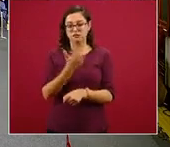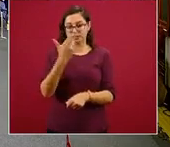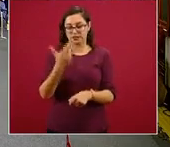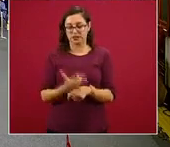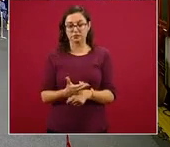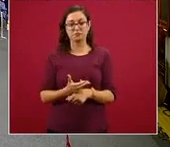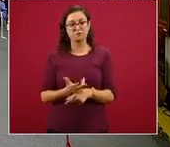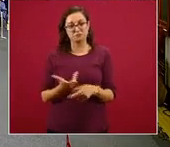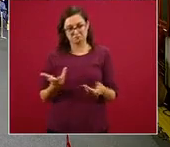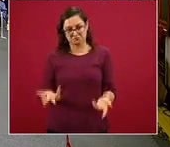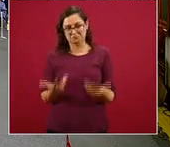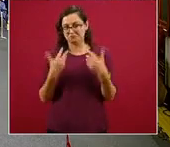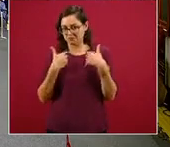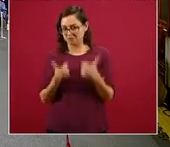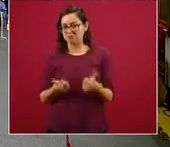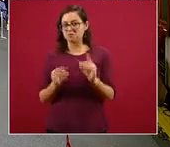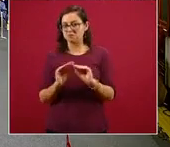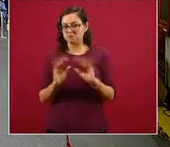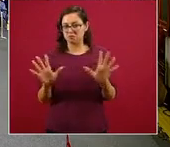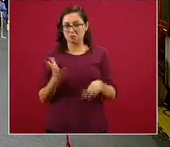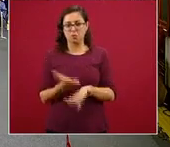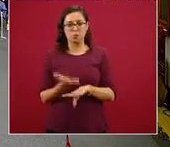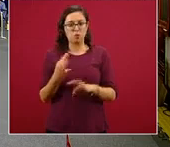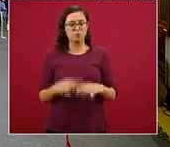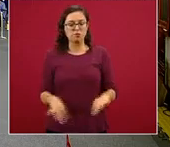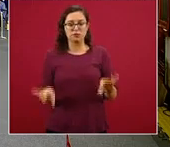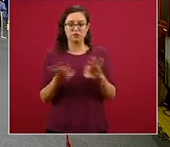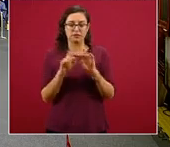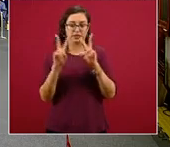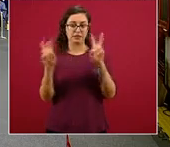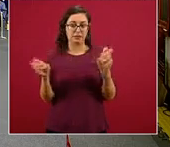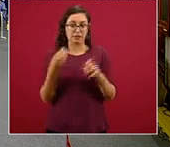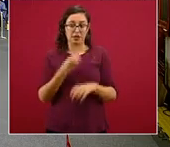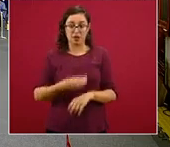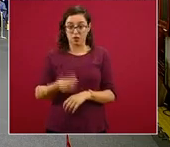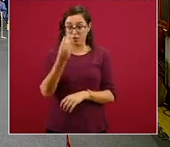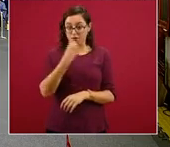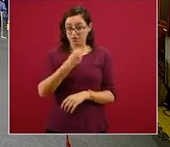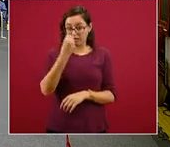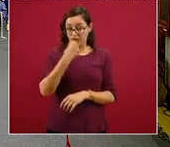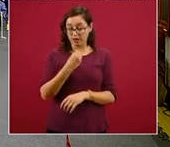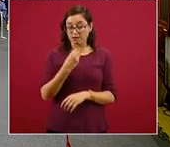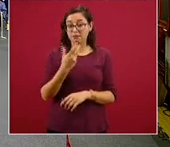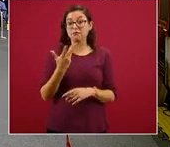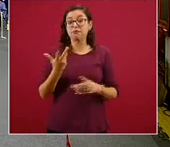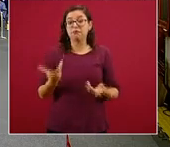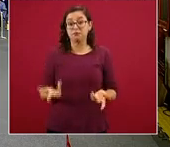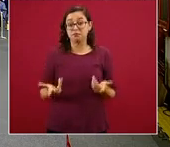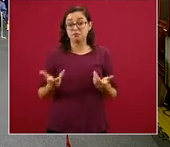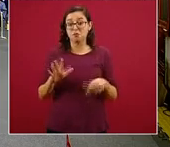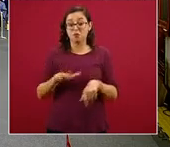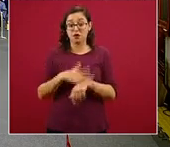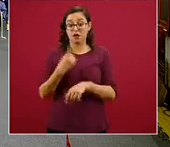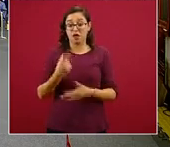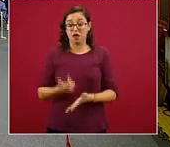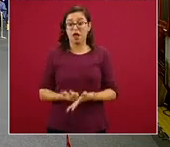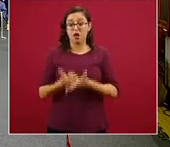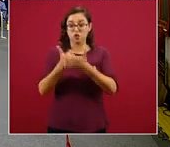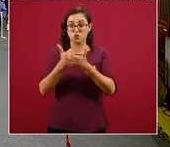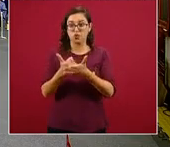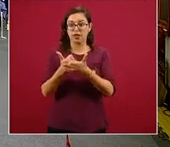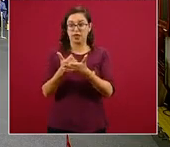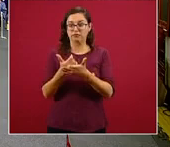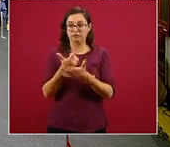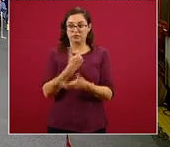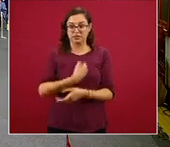bastante claro la importancia que tiene la alimentación como un determinante que actúa de manera directa sobre